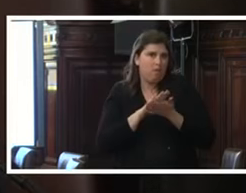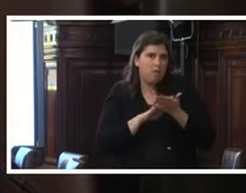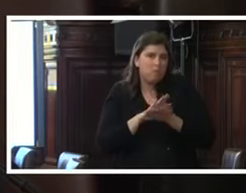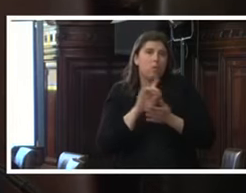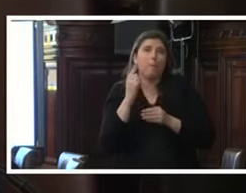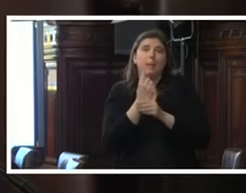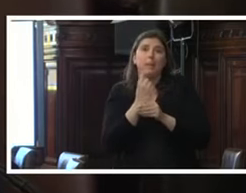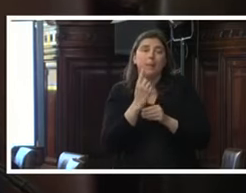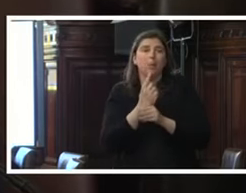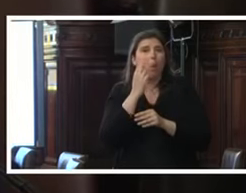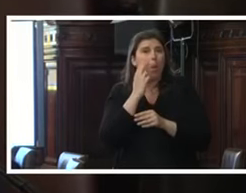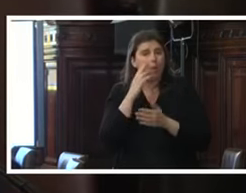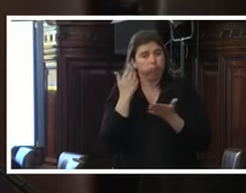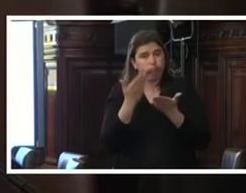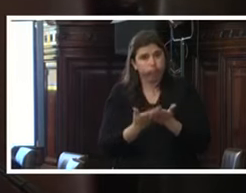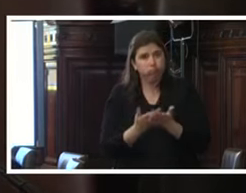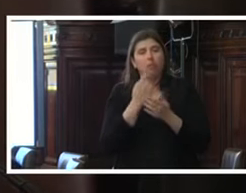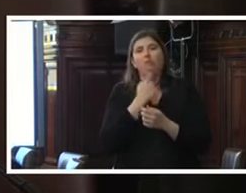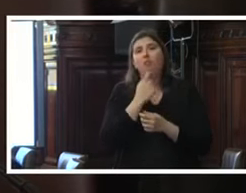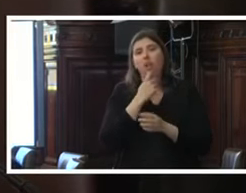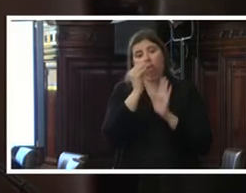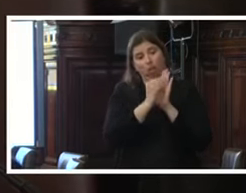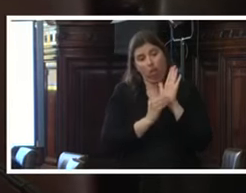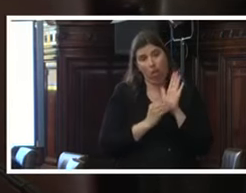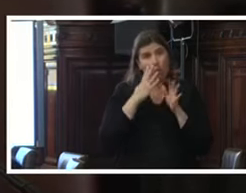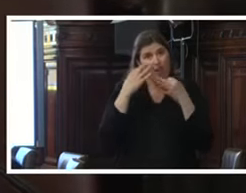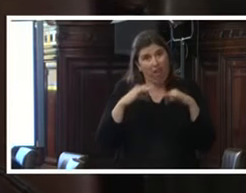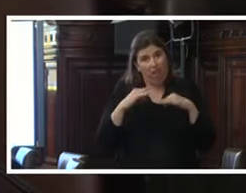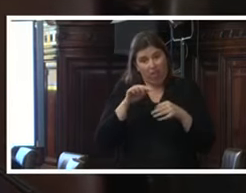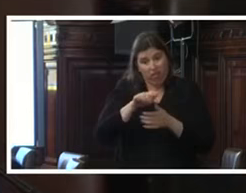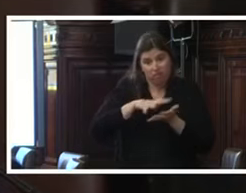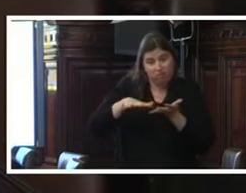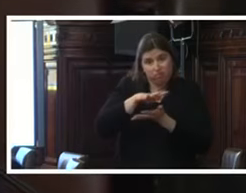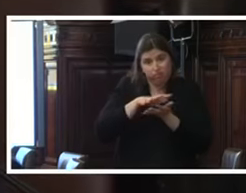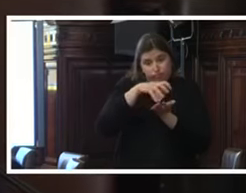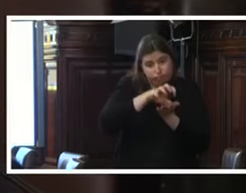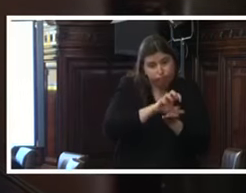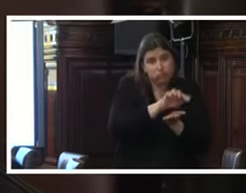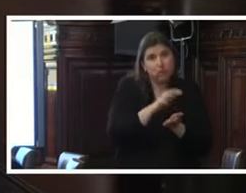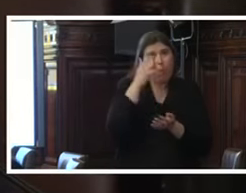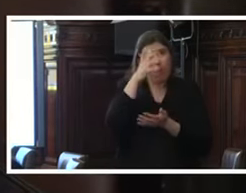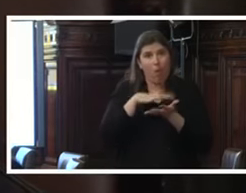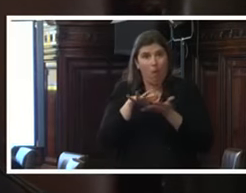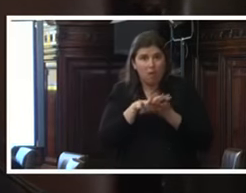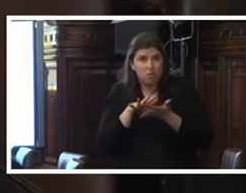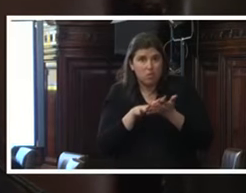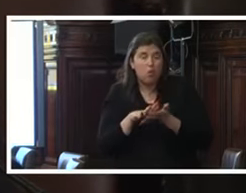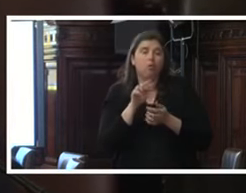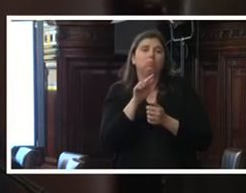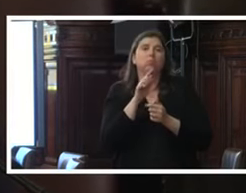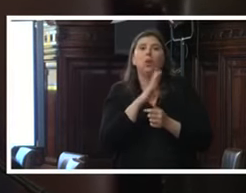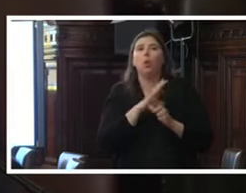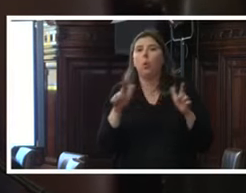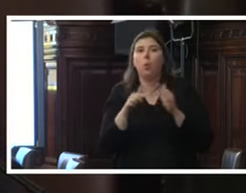problemática abordar la falta de datos concretos con respecto a la realidad de este sector de la población se traduce en la dificultad de crear leyes políticas